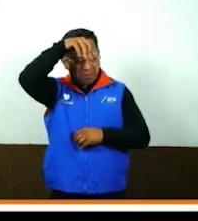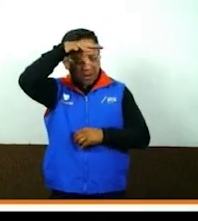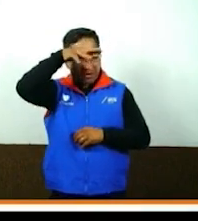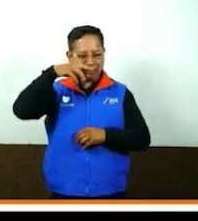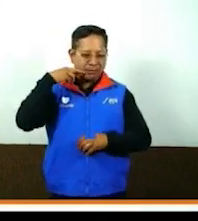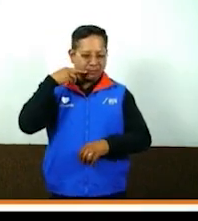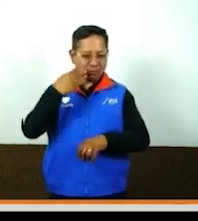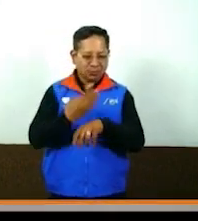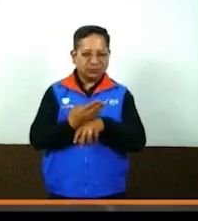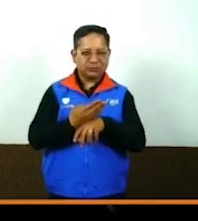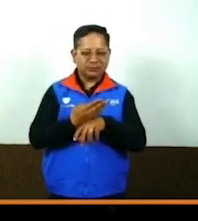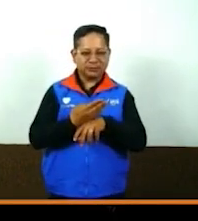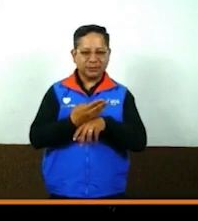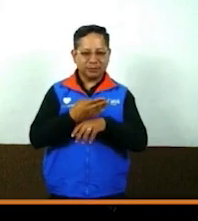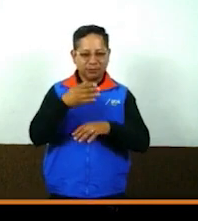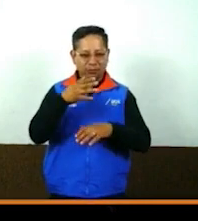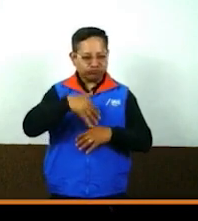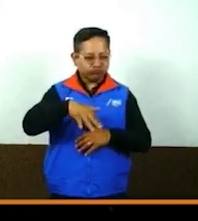Gracias.